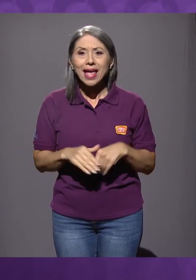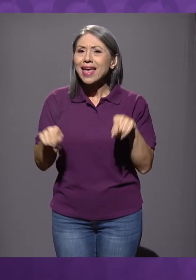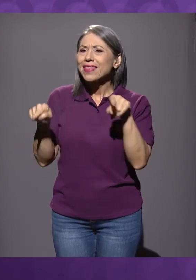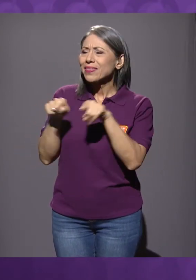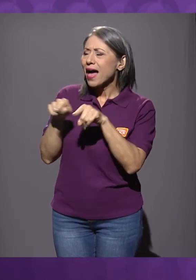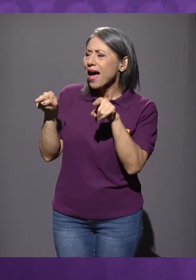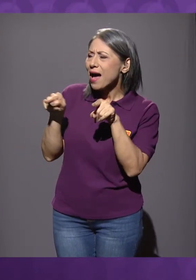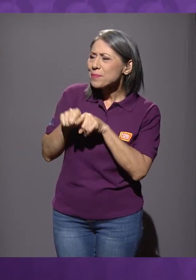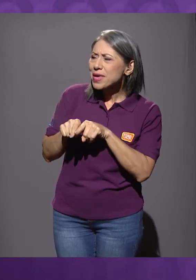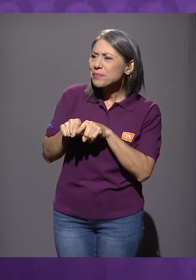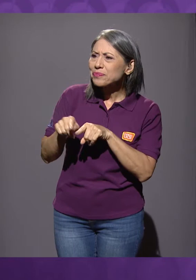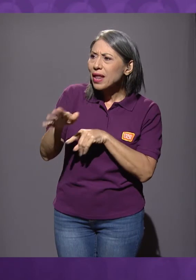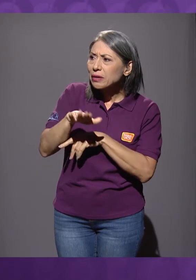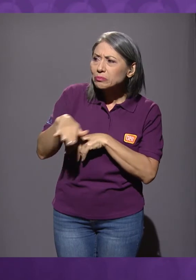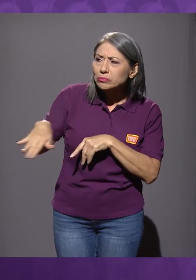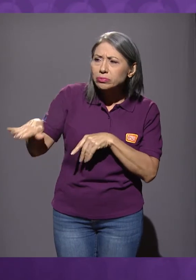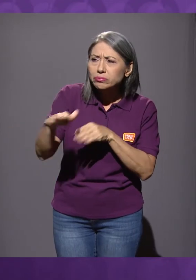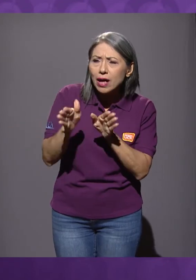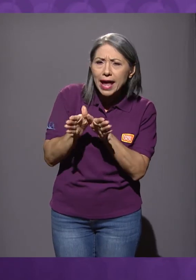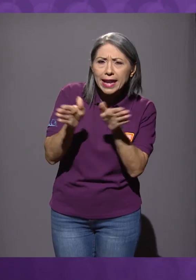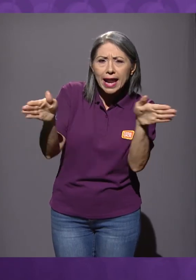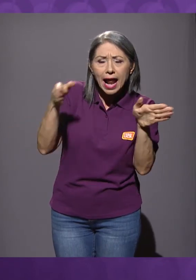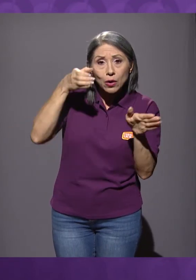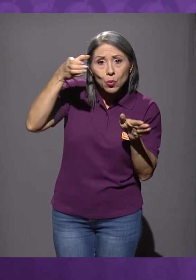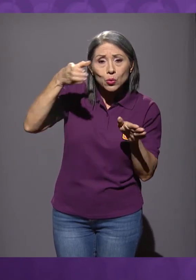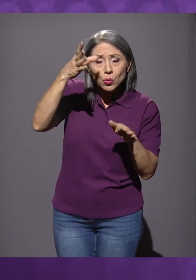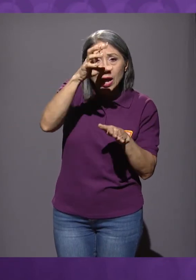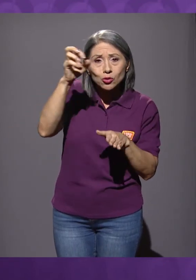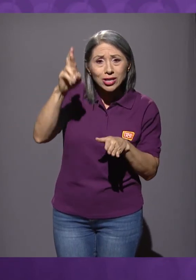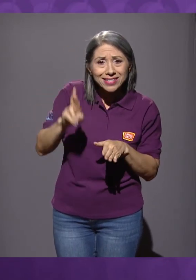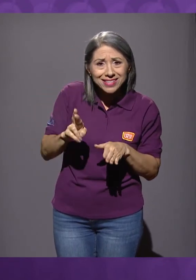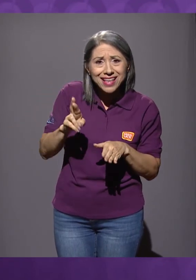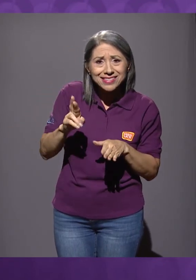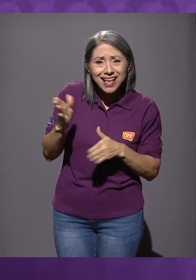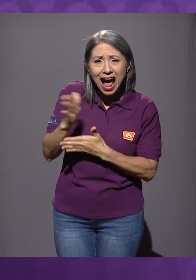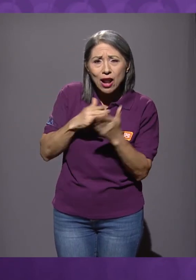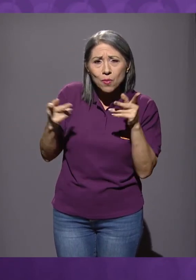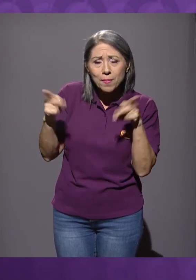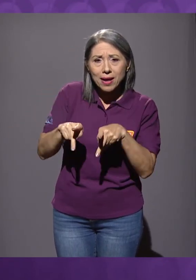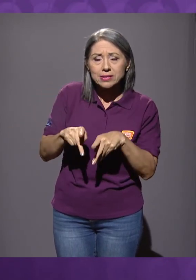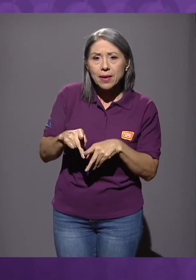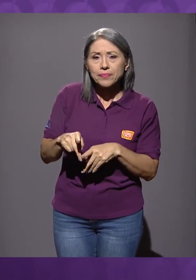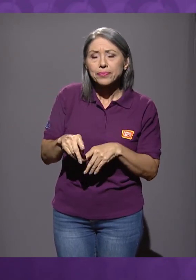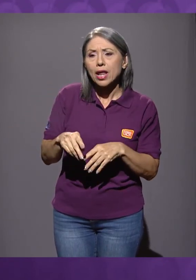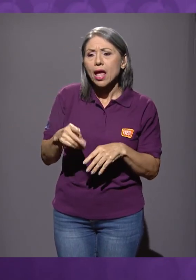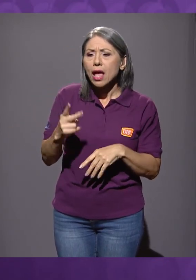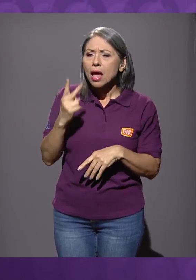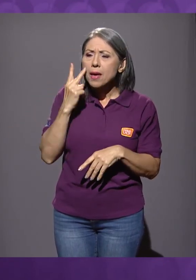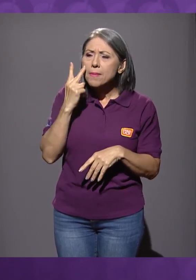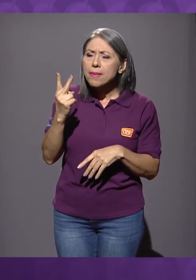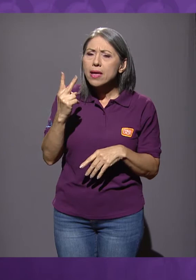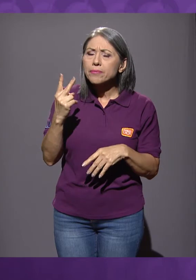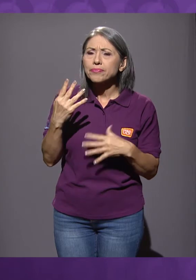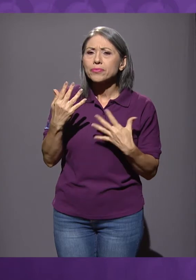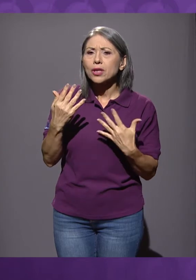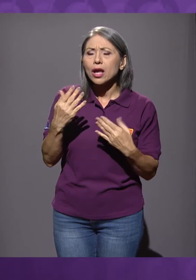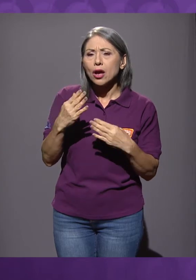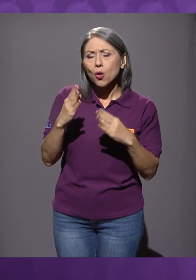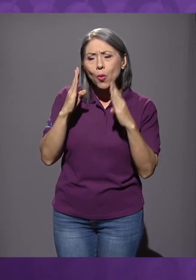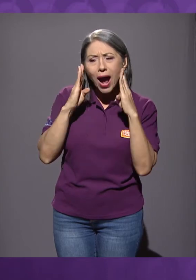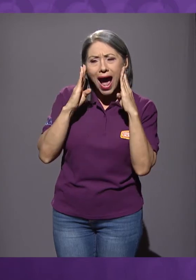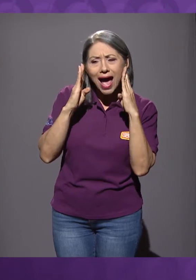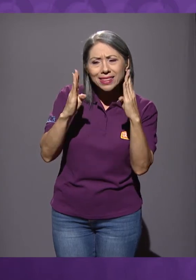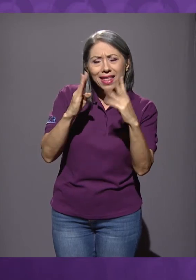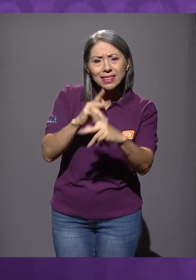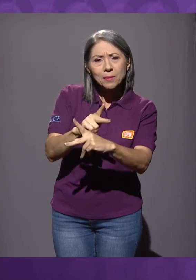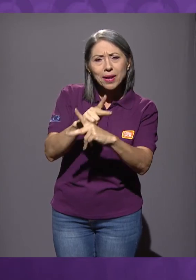este estigma generalizado y en nuestra cultura costarricense atender la salud mental de manera preventiva es